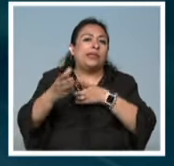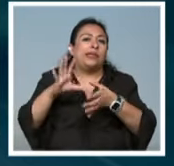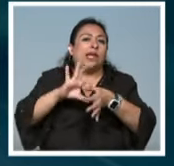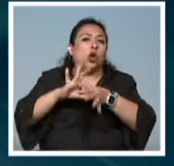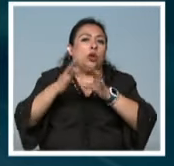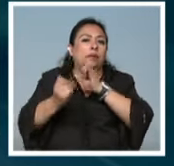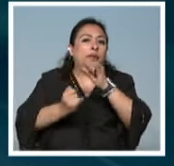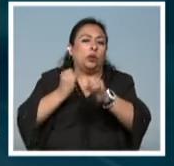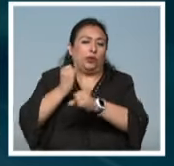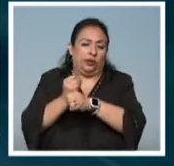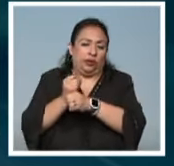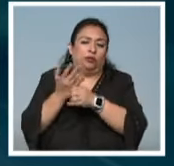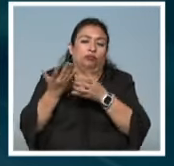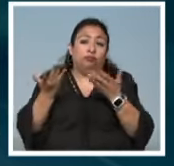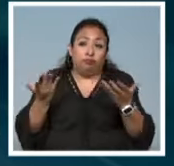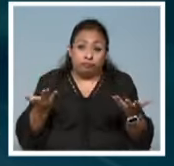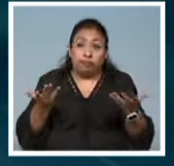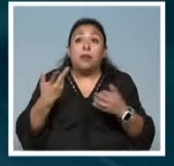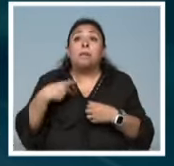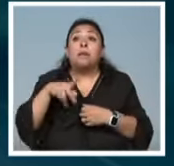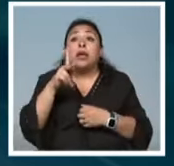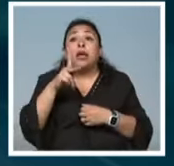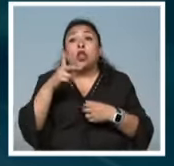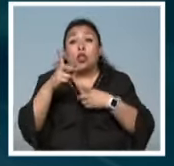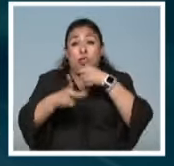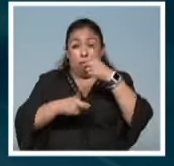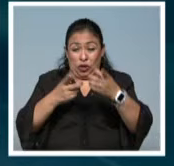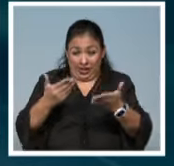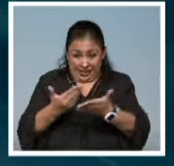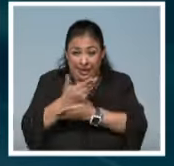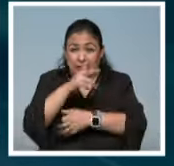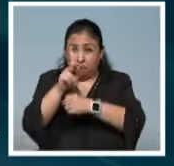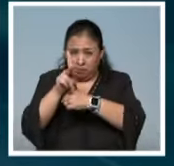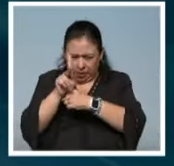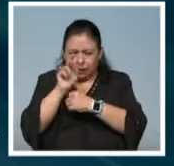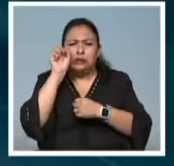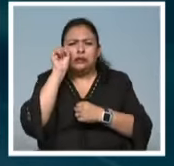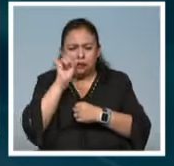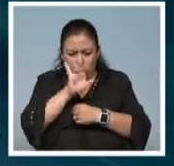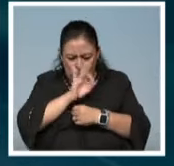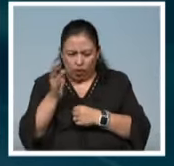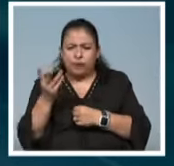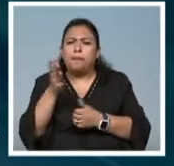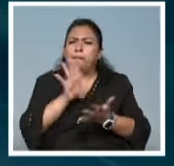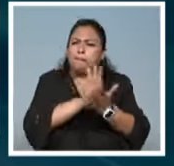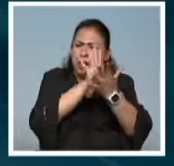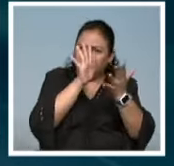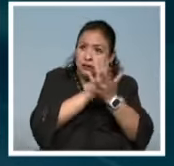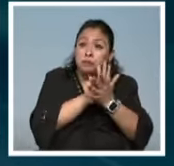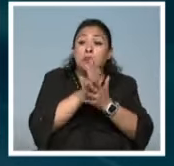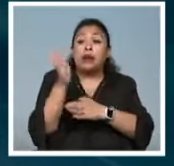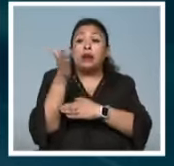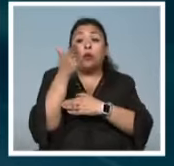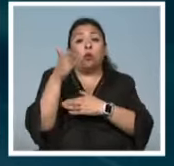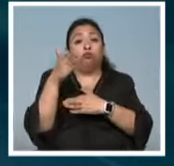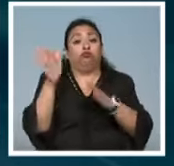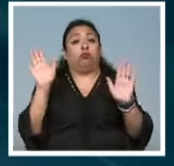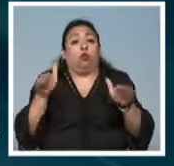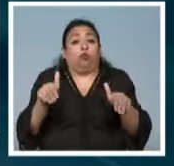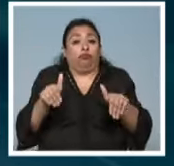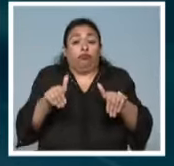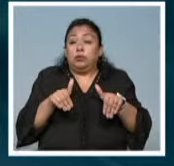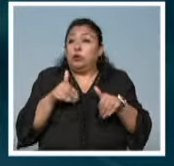Olímpico Internacional. Sin embargo, los deportistas nacidos en estos países sí podrán estar presentes bajo una bandera neutral y